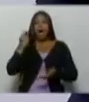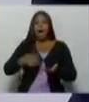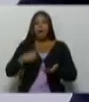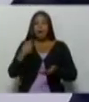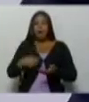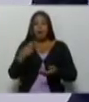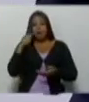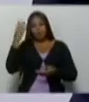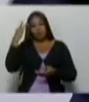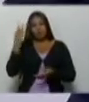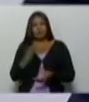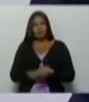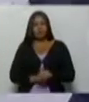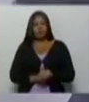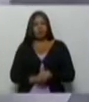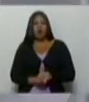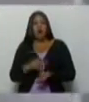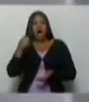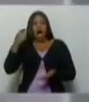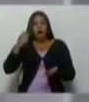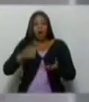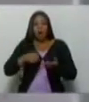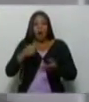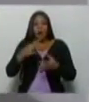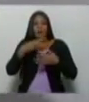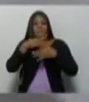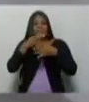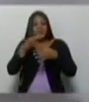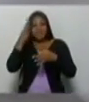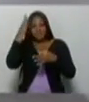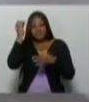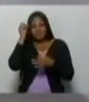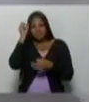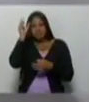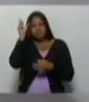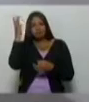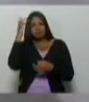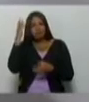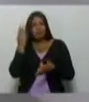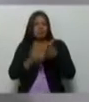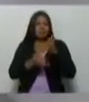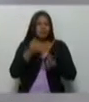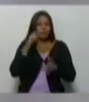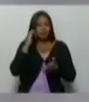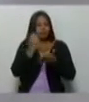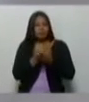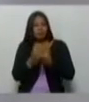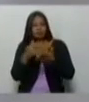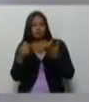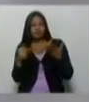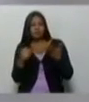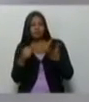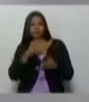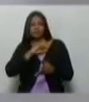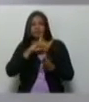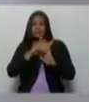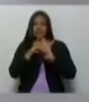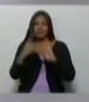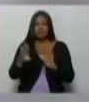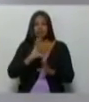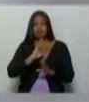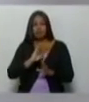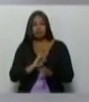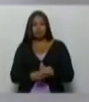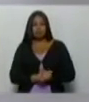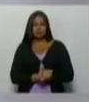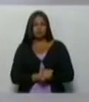siempre lo aclaro porque es una profesión. Son abogados que se especializan en el proceso de registro de marcas, de patentes, de derecho de autor, de indicaciones